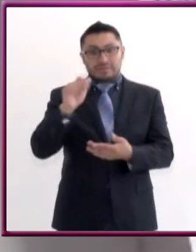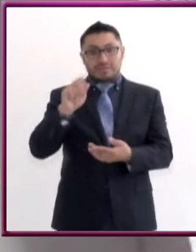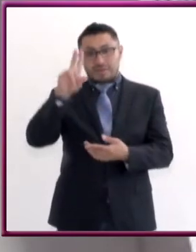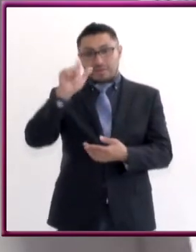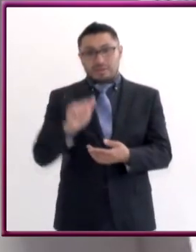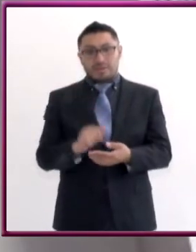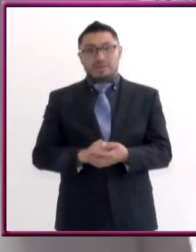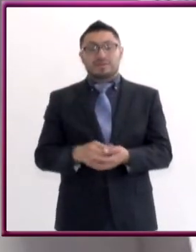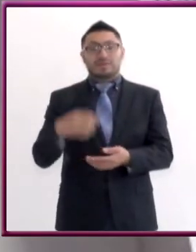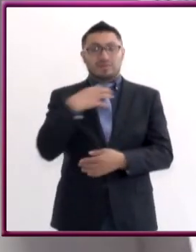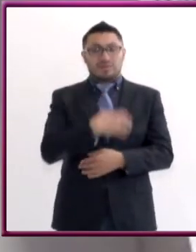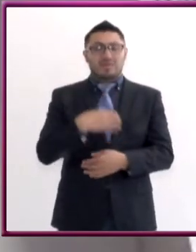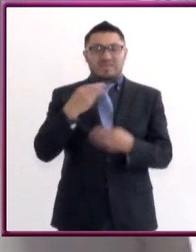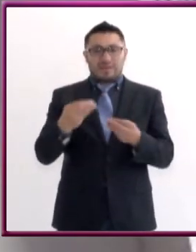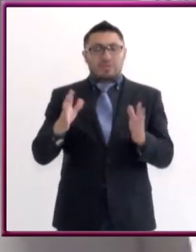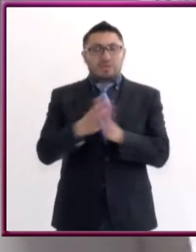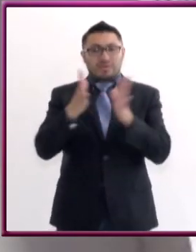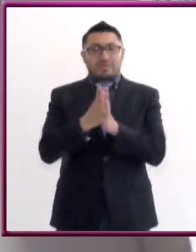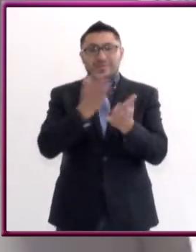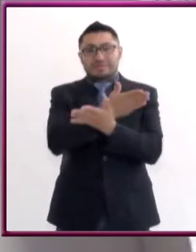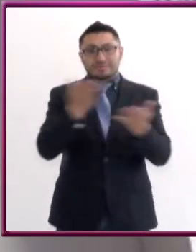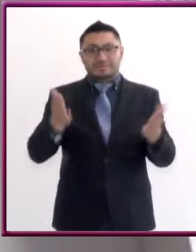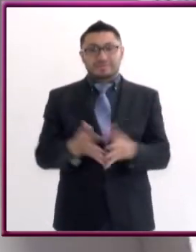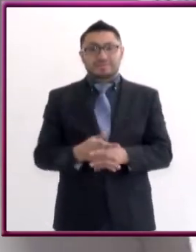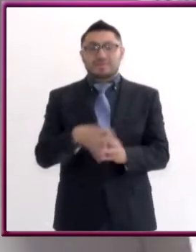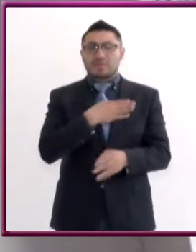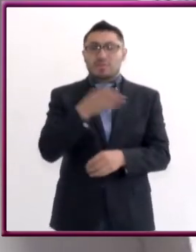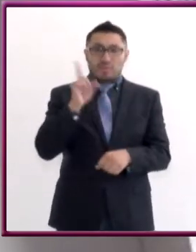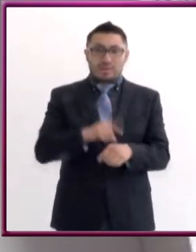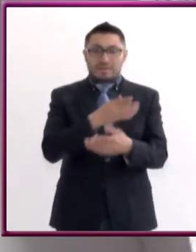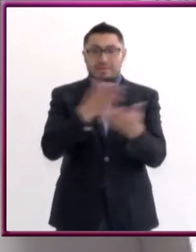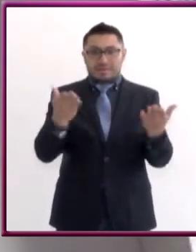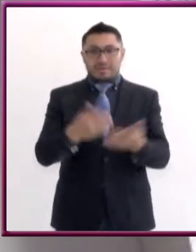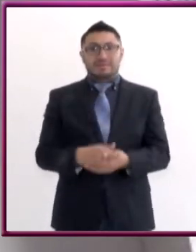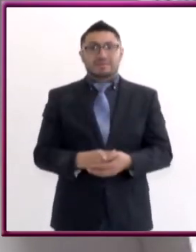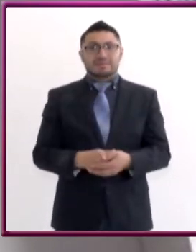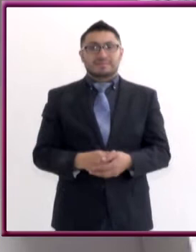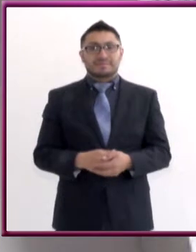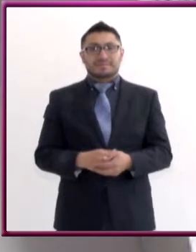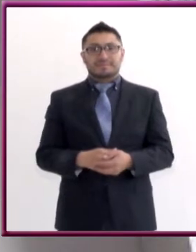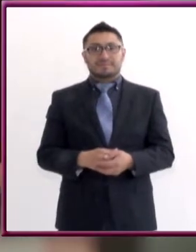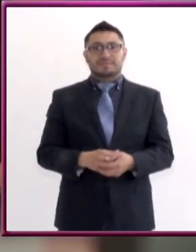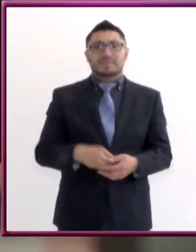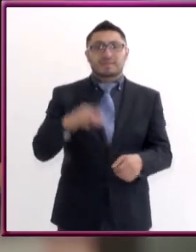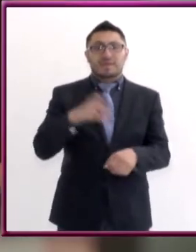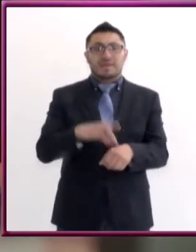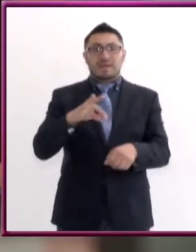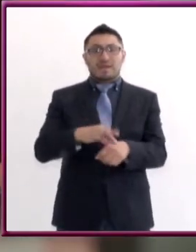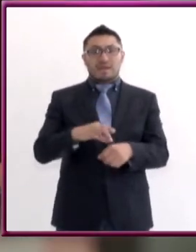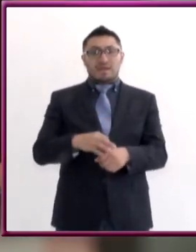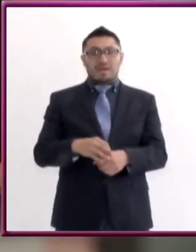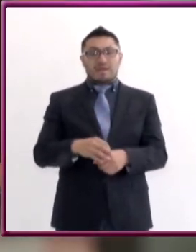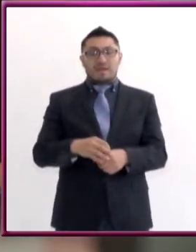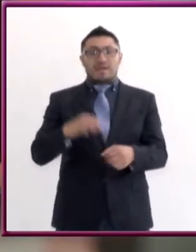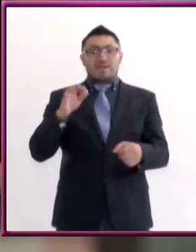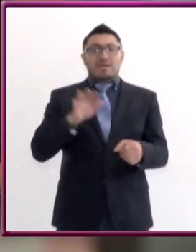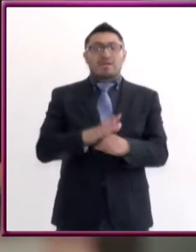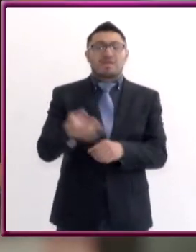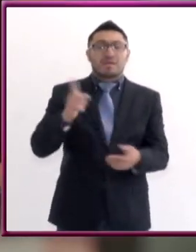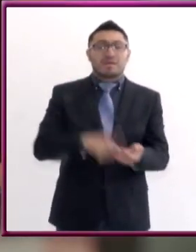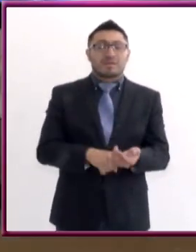ti, Paula. Estoy muy contenta de participar con ustedes. Buen día a ti y a tu auditorio. Doctora, ¿y qué está en